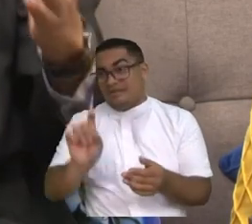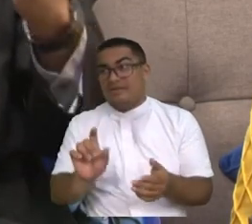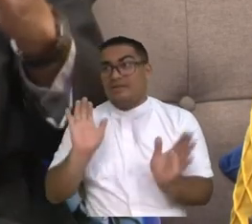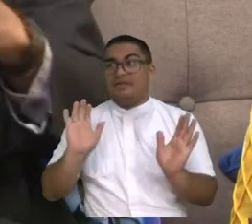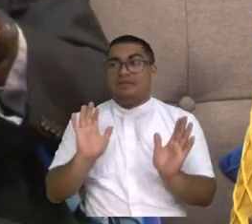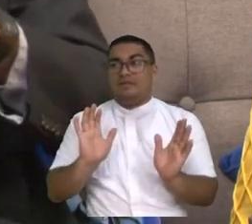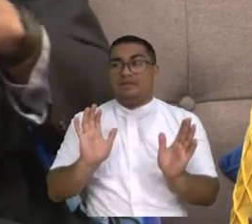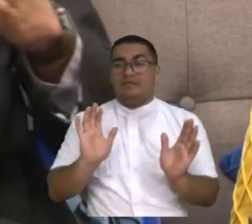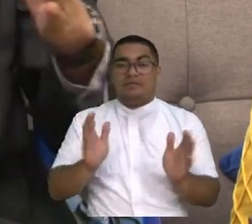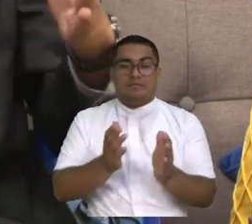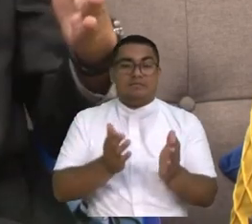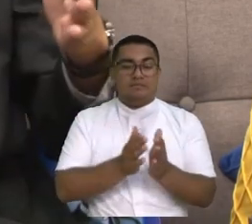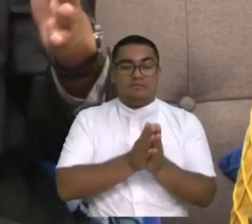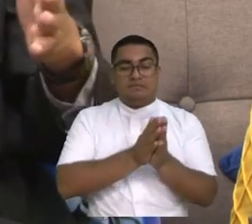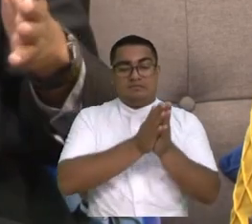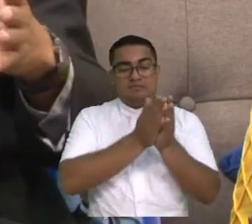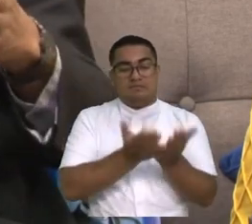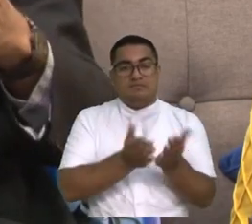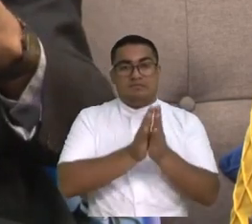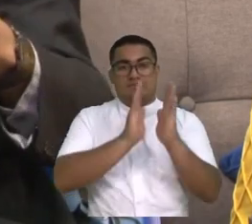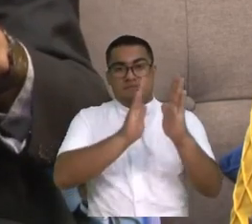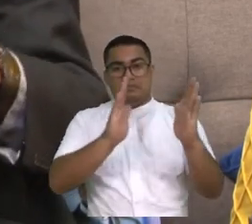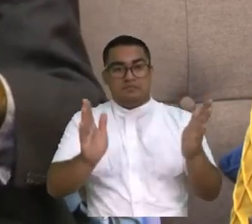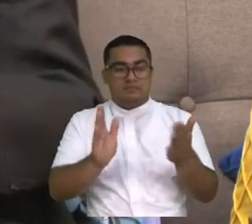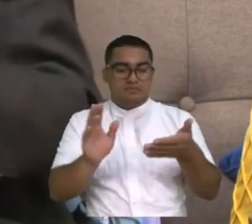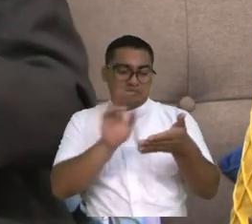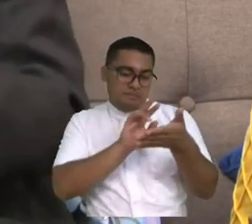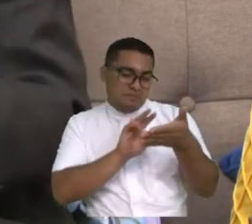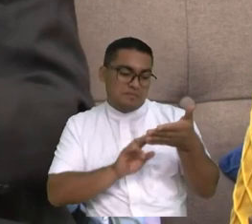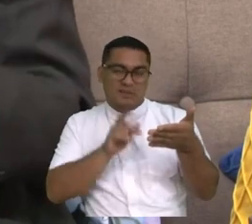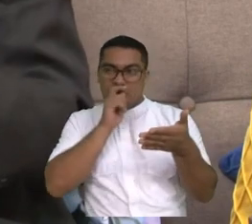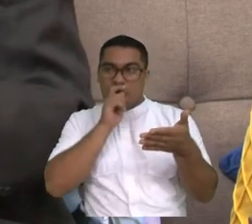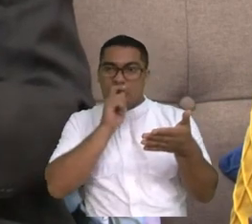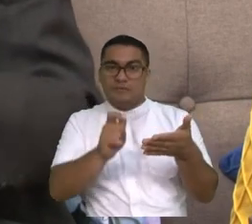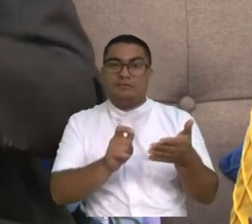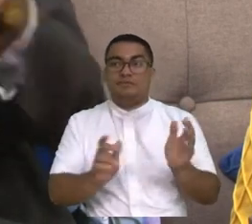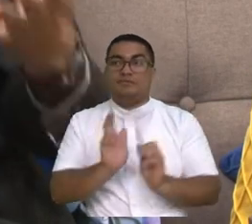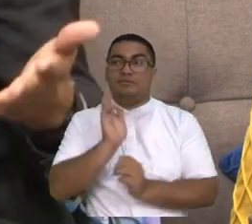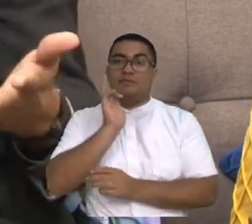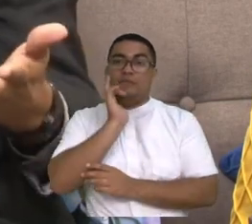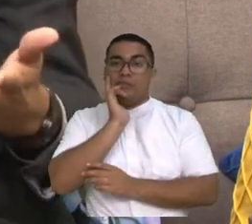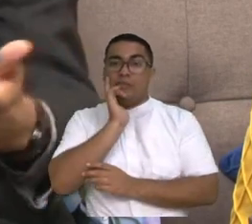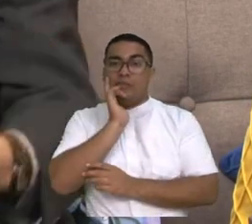biblioteca libros de toda clase de bibliografía. Entonces Darío era